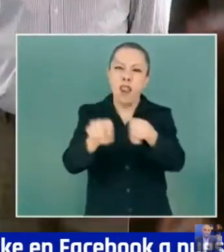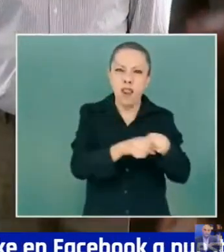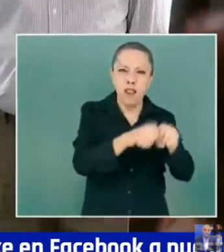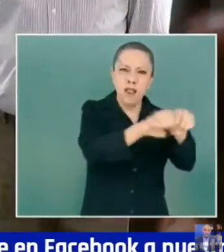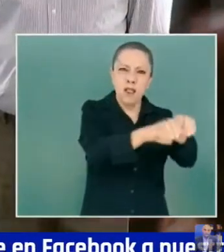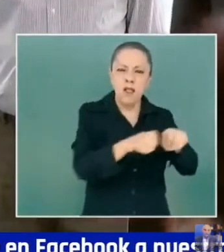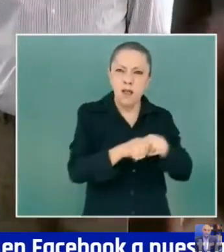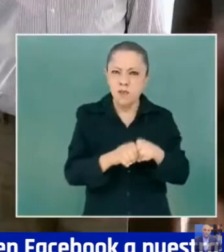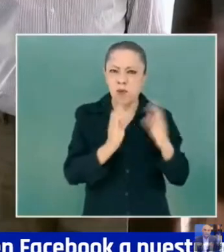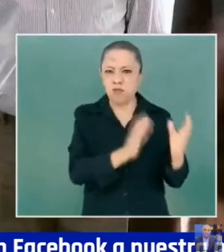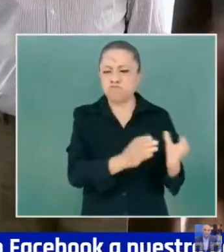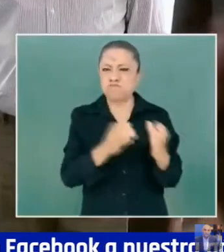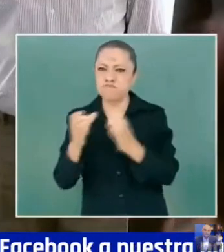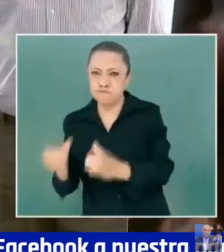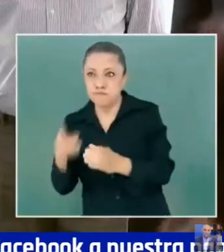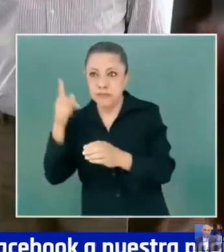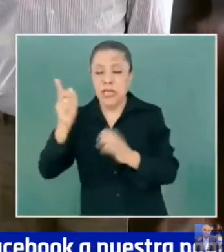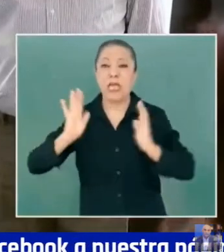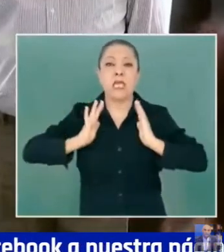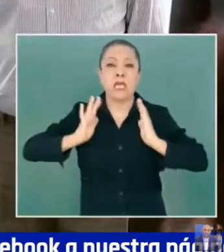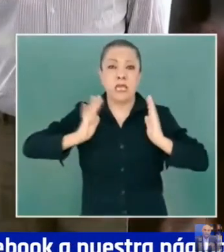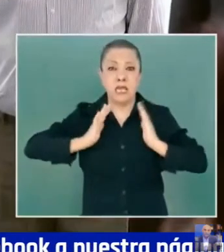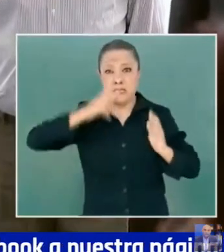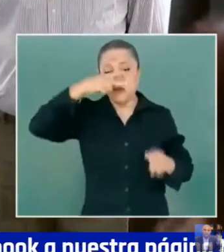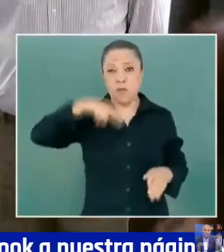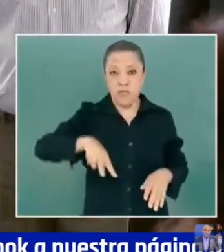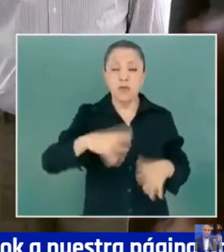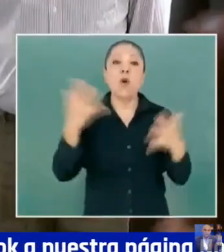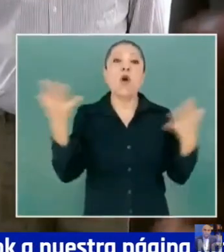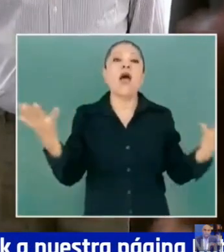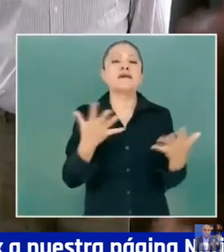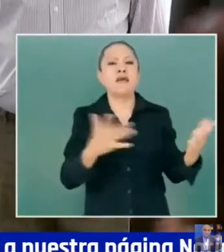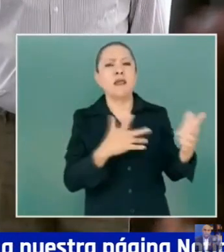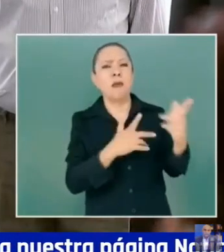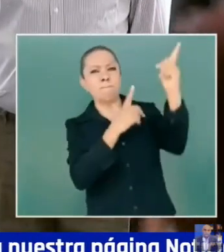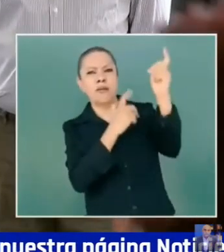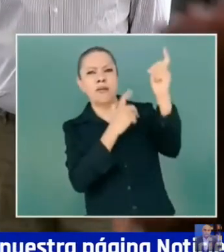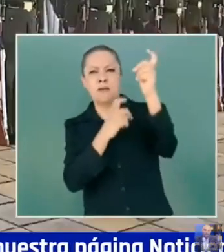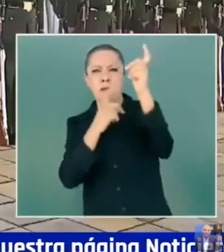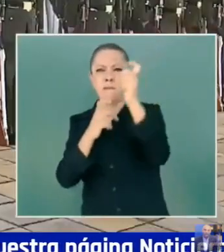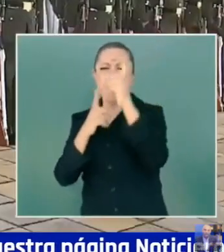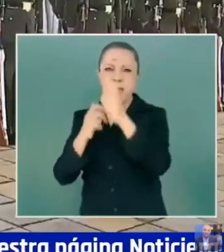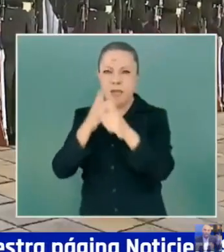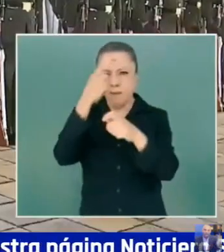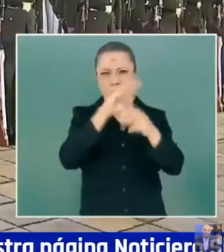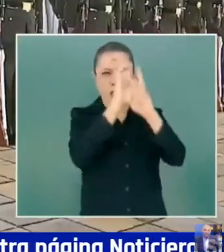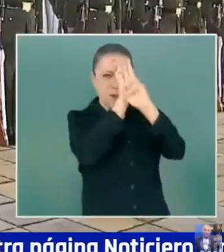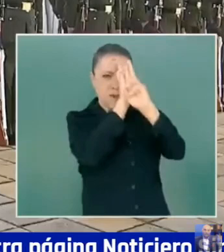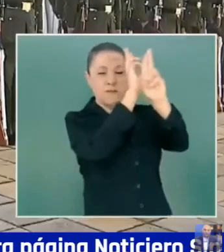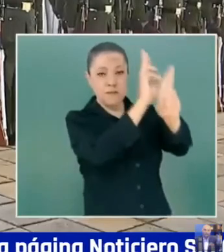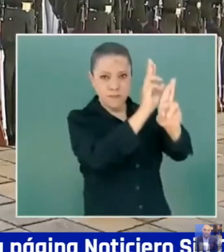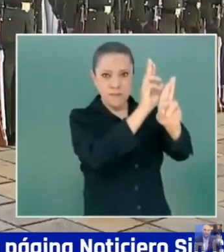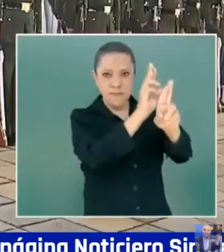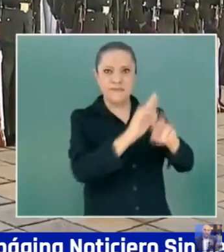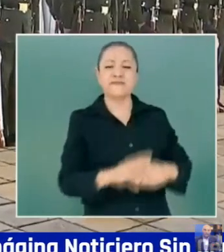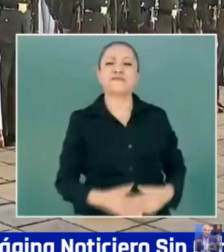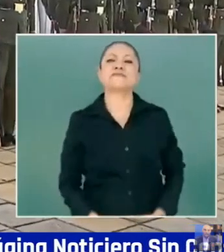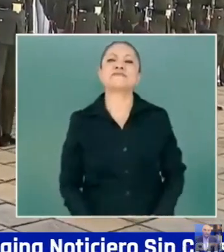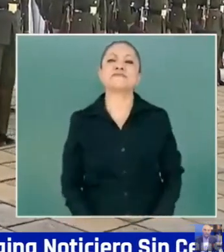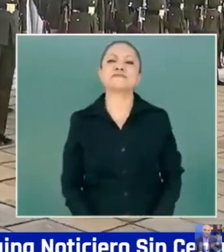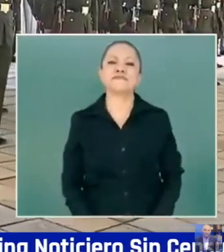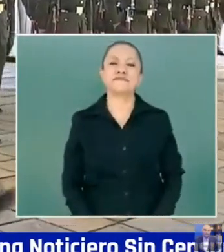Pero también, si ya se les dio becas, fideicomisos, apoyos, subsidios, y